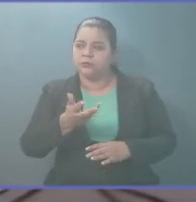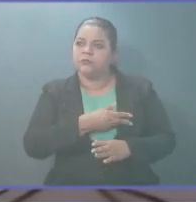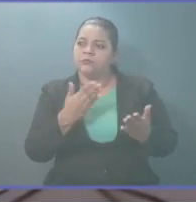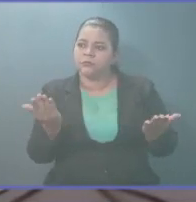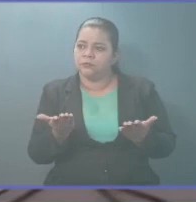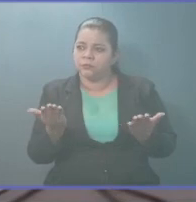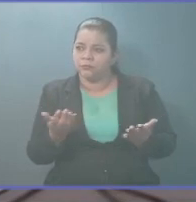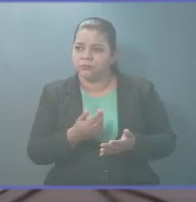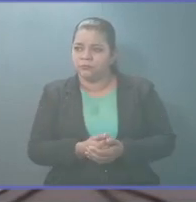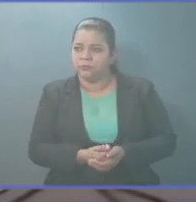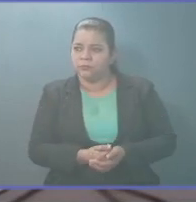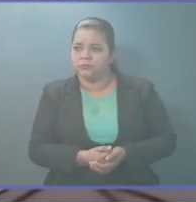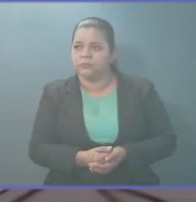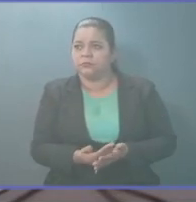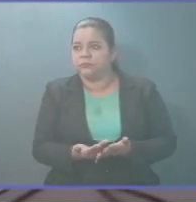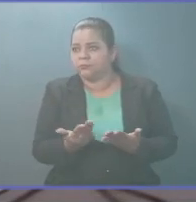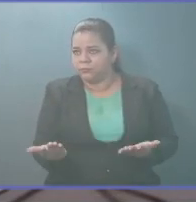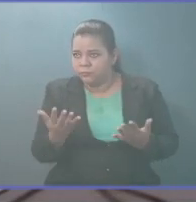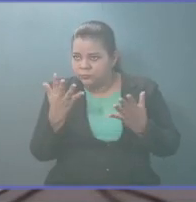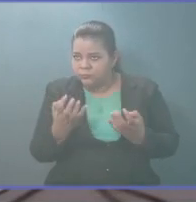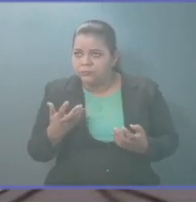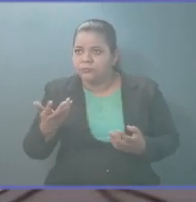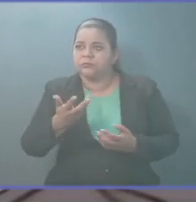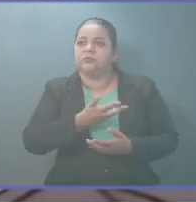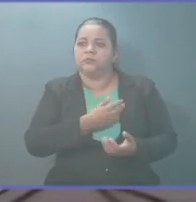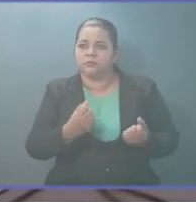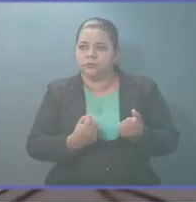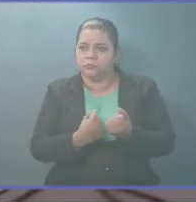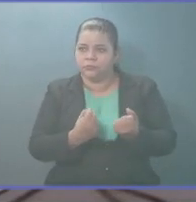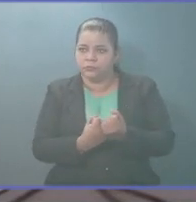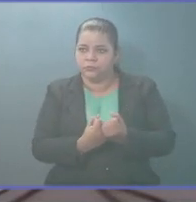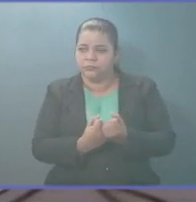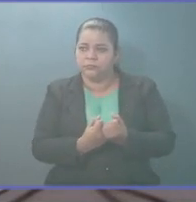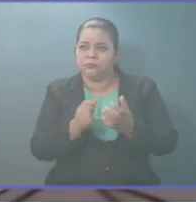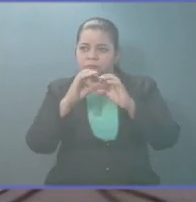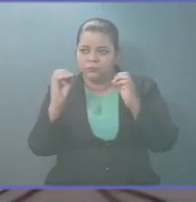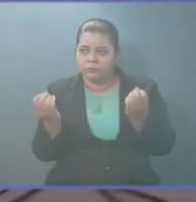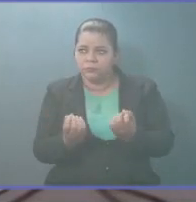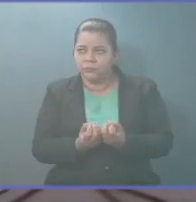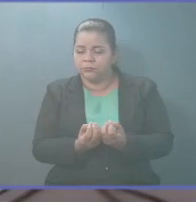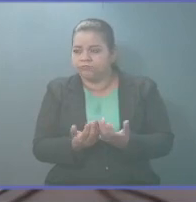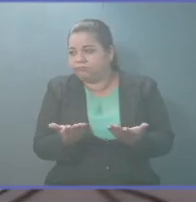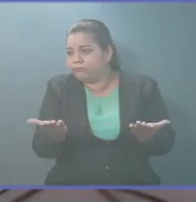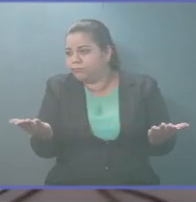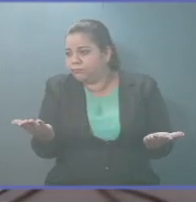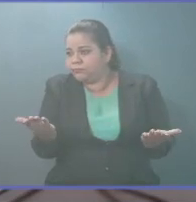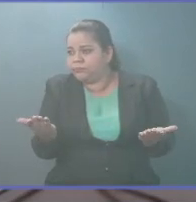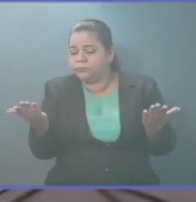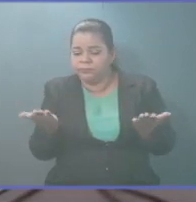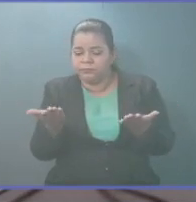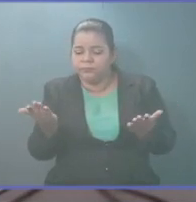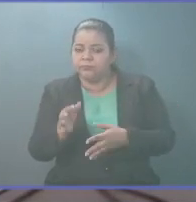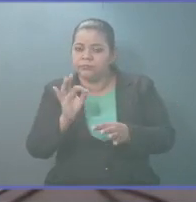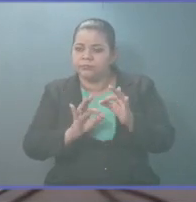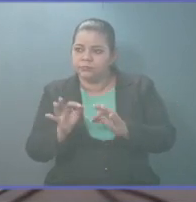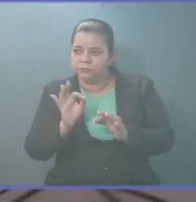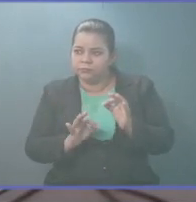básicamente la propuesta que nos plantea el presidente de la República es que le demos 180